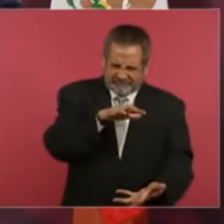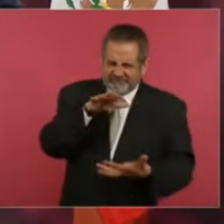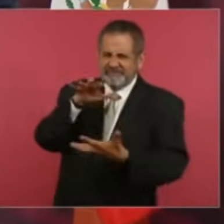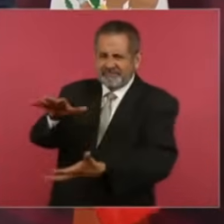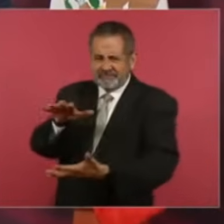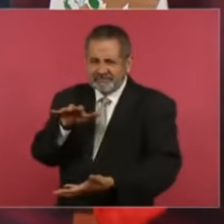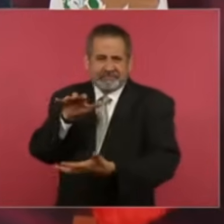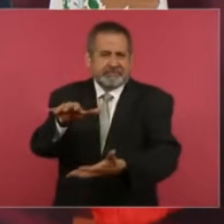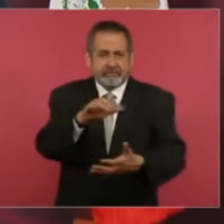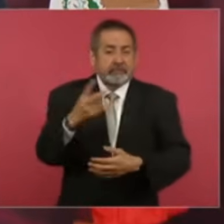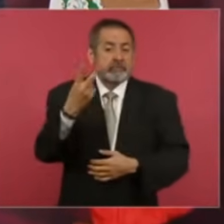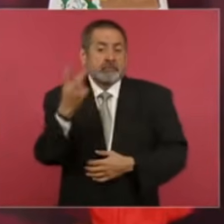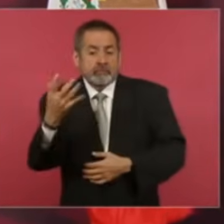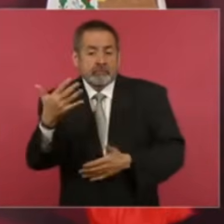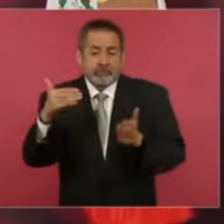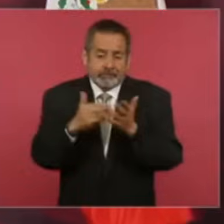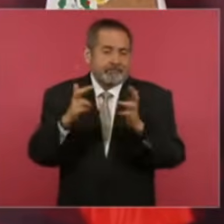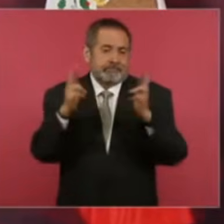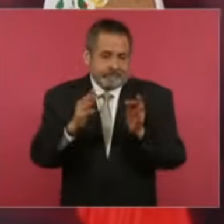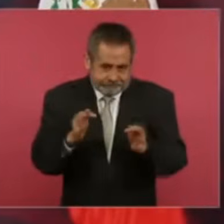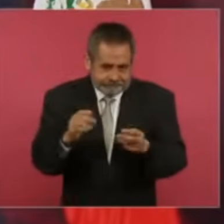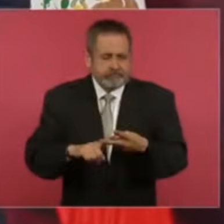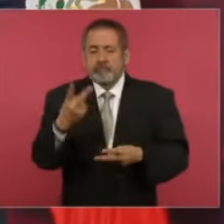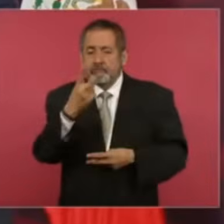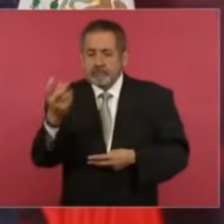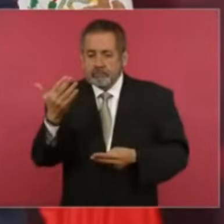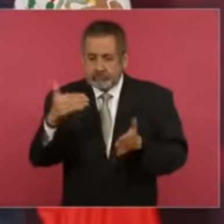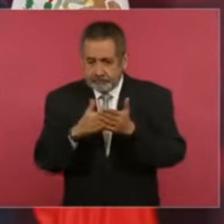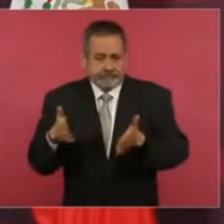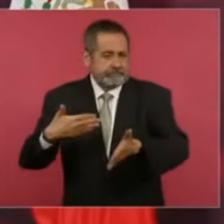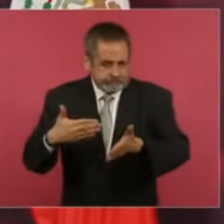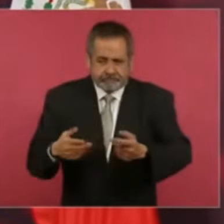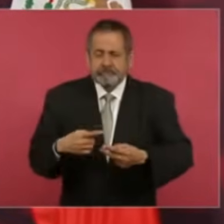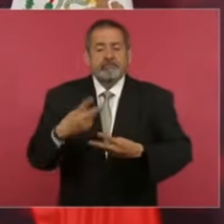250 mil refrigeradores, 250 mil estufas,